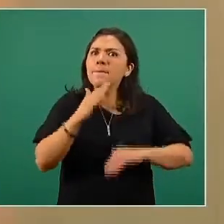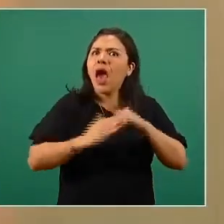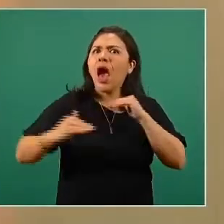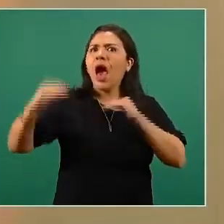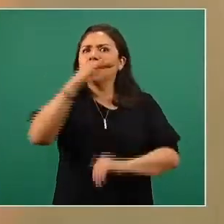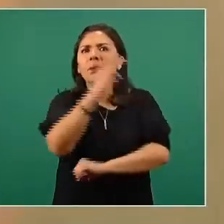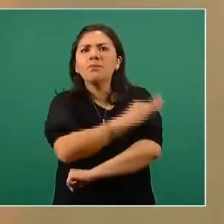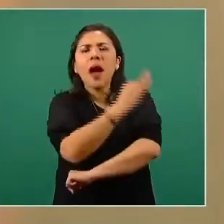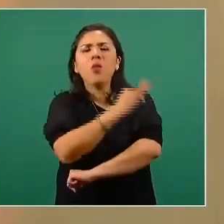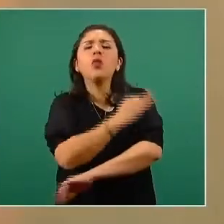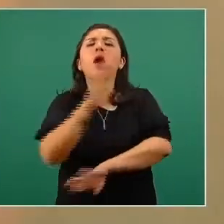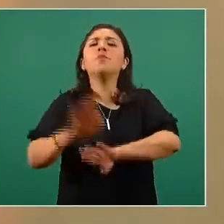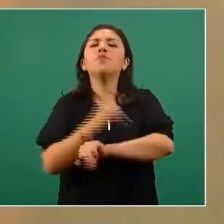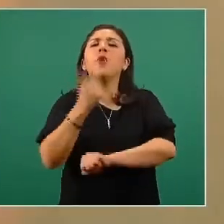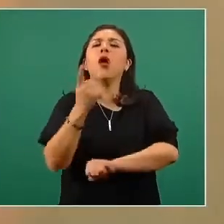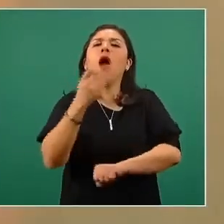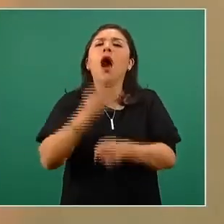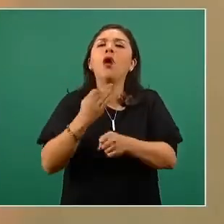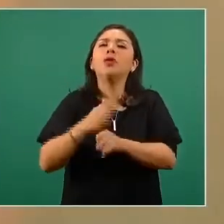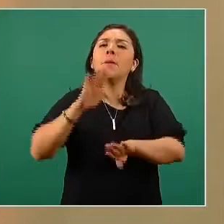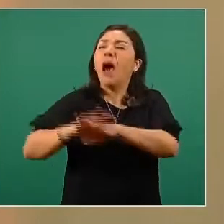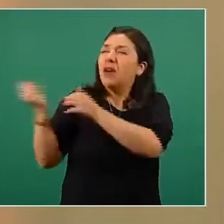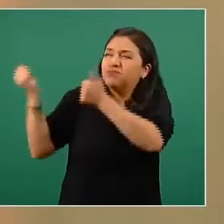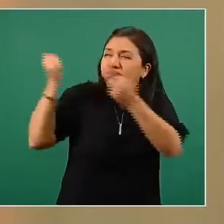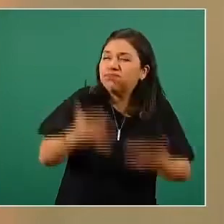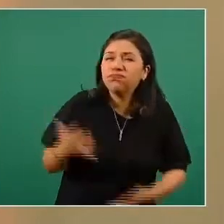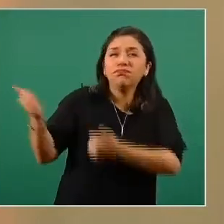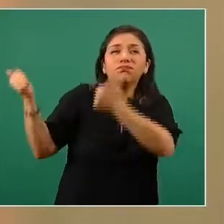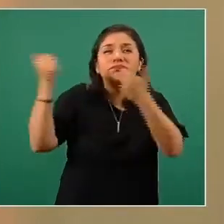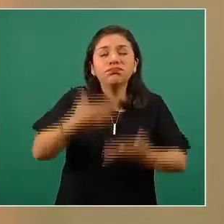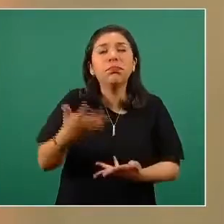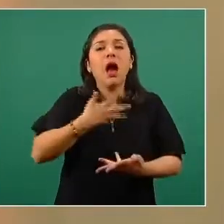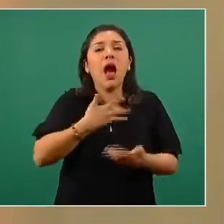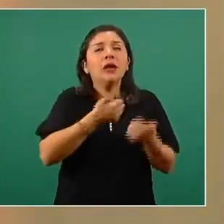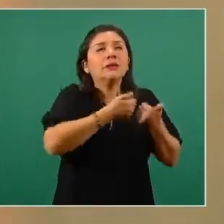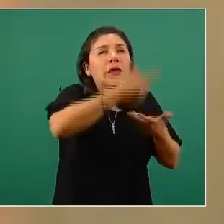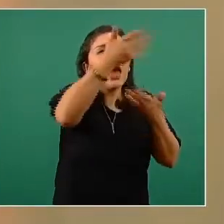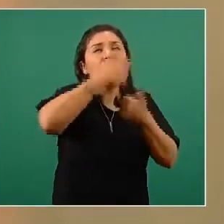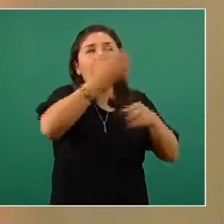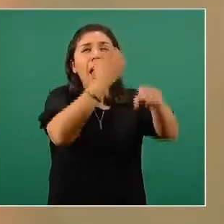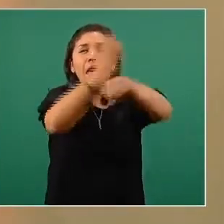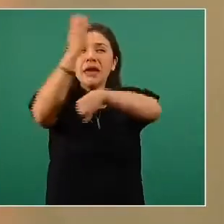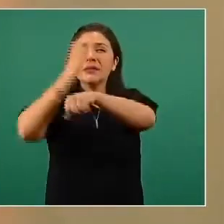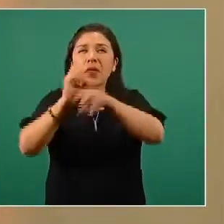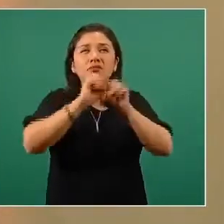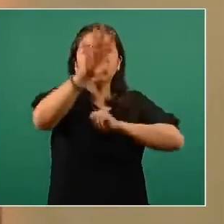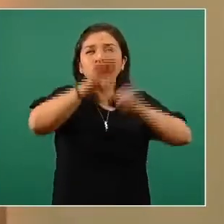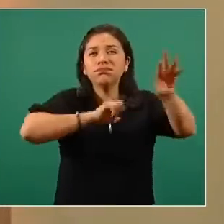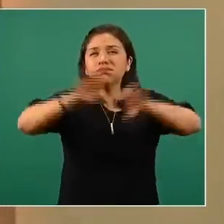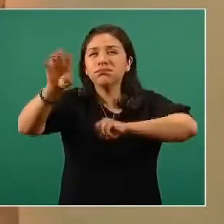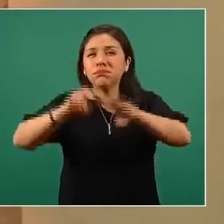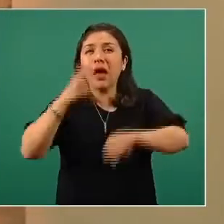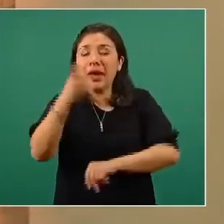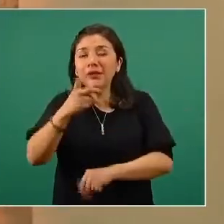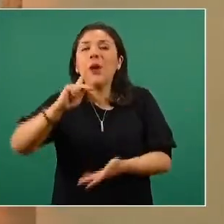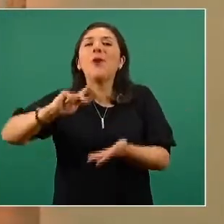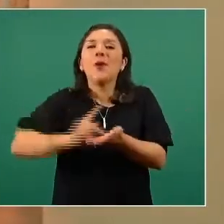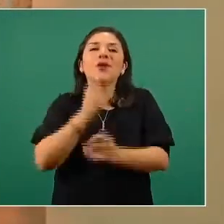cuando tenemos la cantidad aumentada de vacunas distribuida por entidades federativas, y luego volvemos a